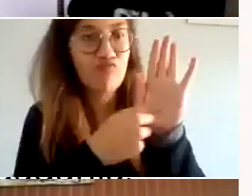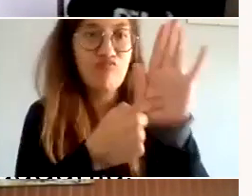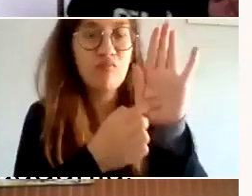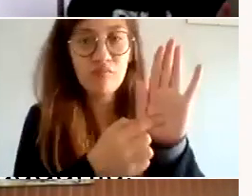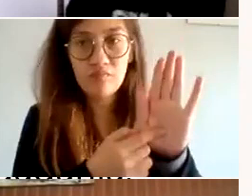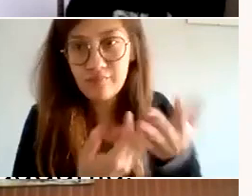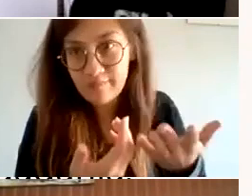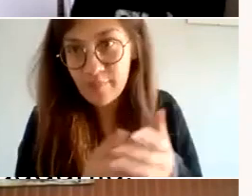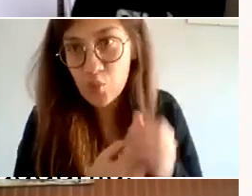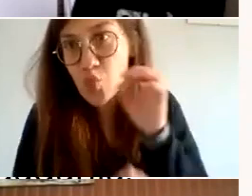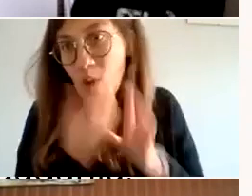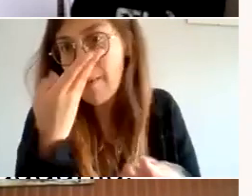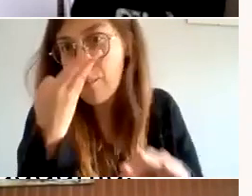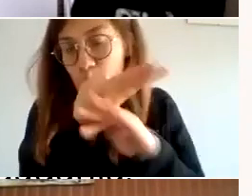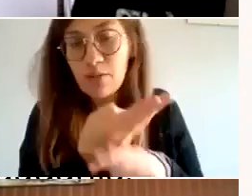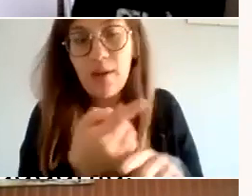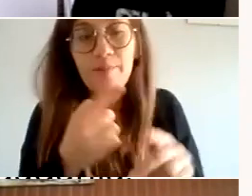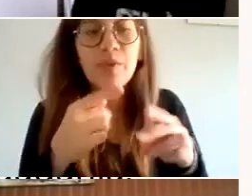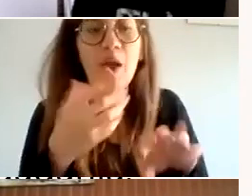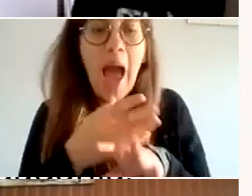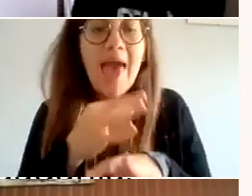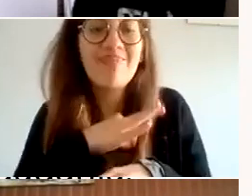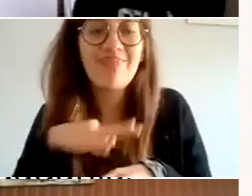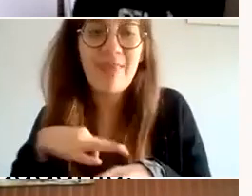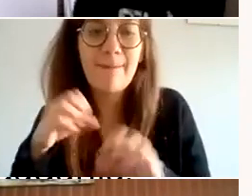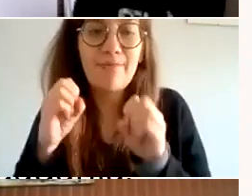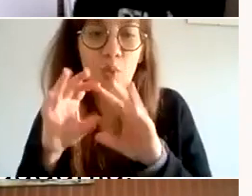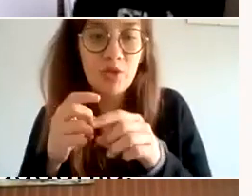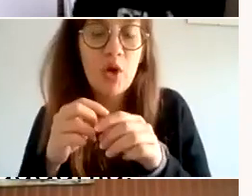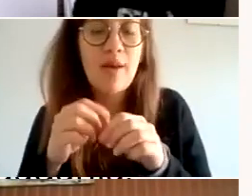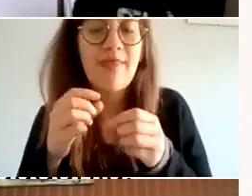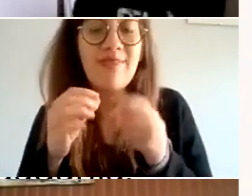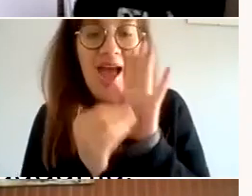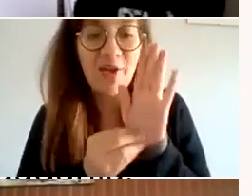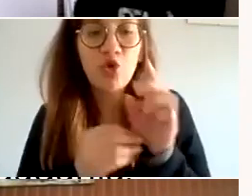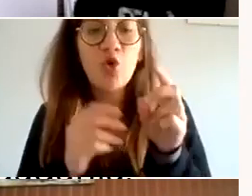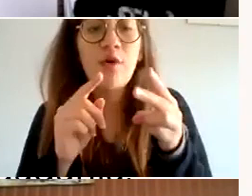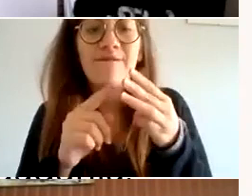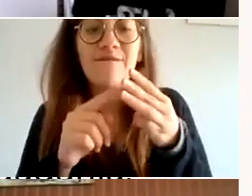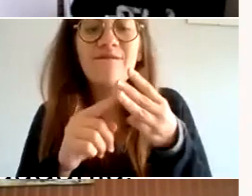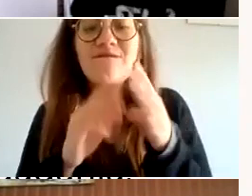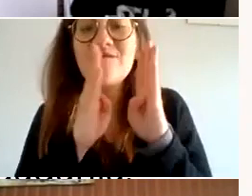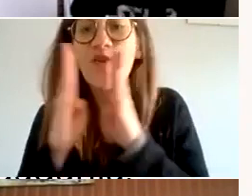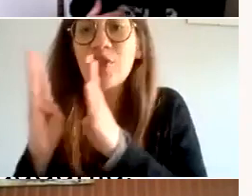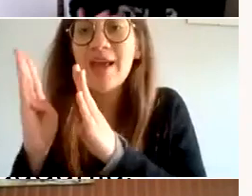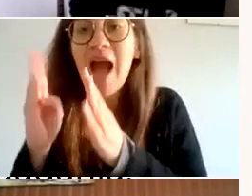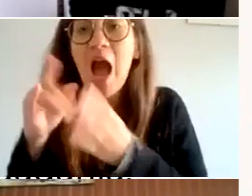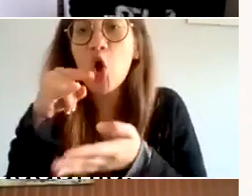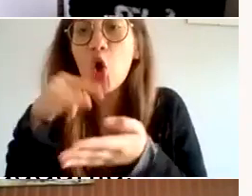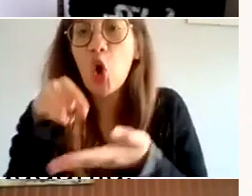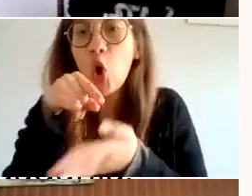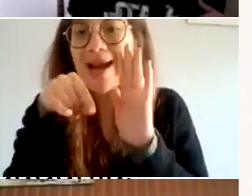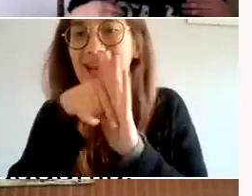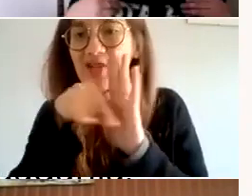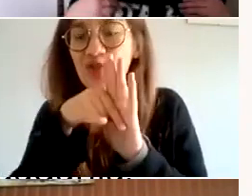de Mineduc, que también estamos viendo. Están los datos abiertos de la Biblioteca del Congreso Nacional de Chile. Está Data Chile